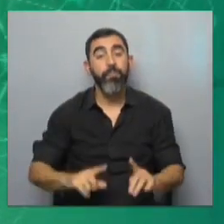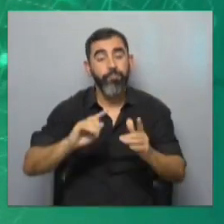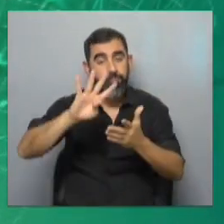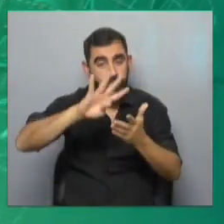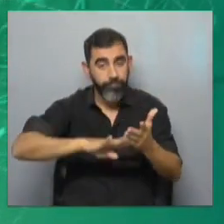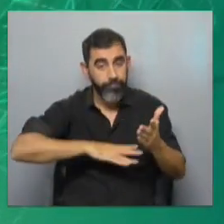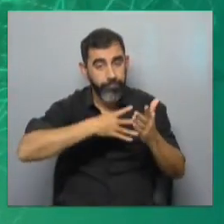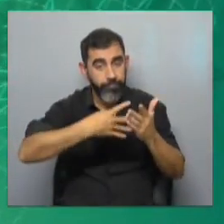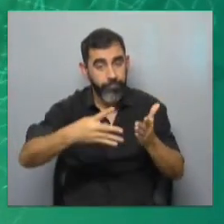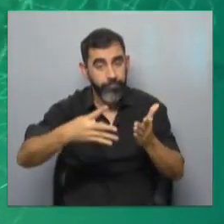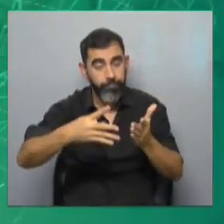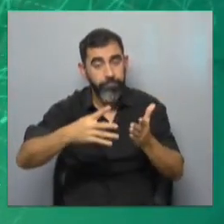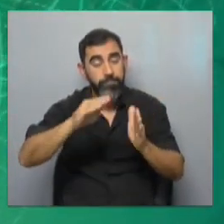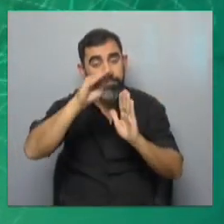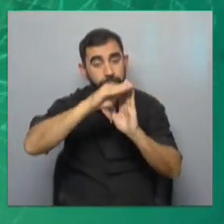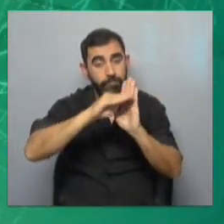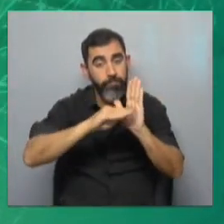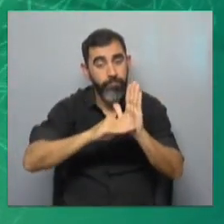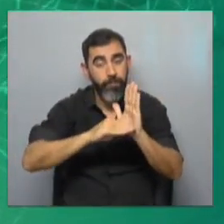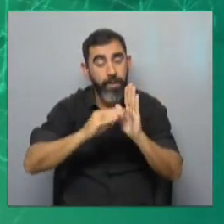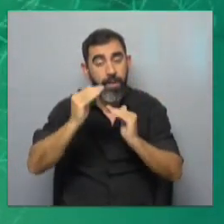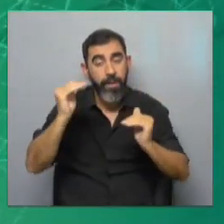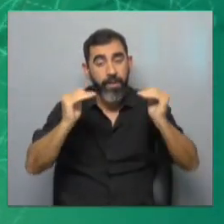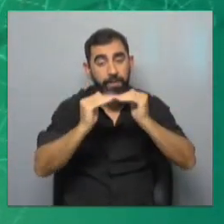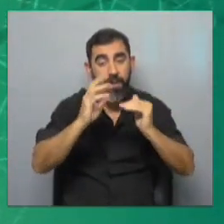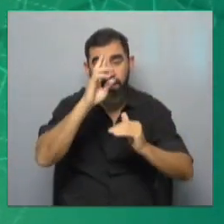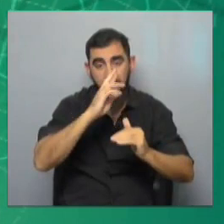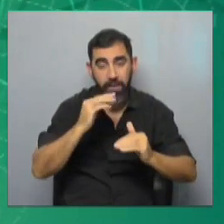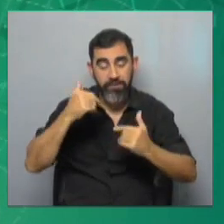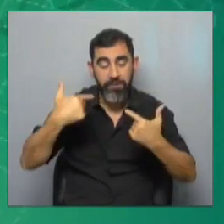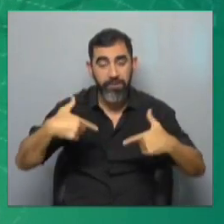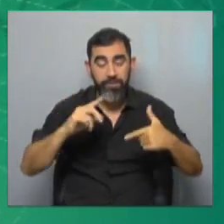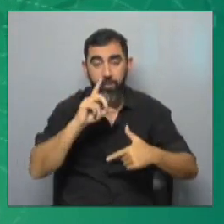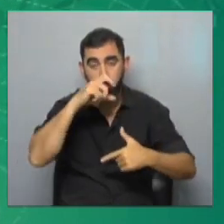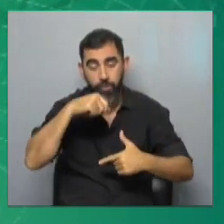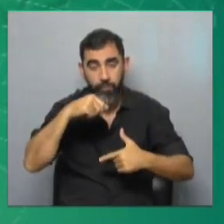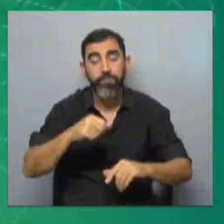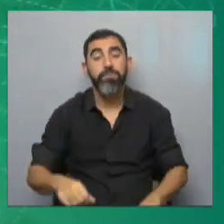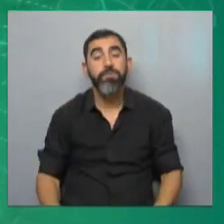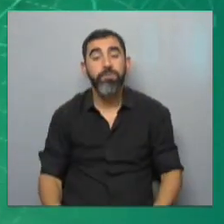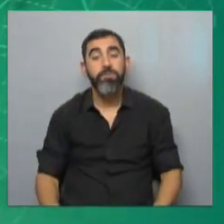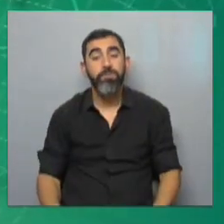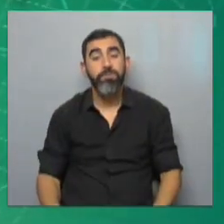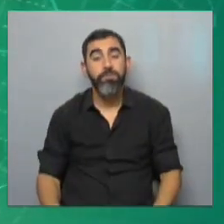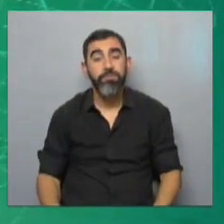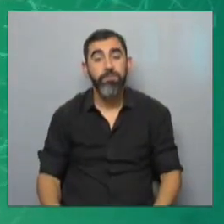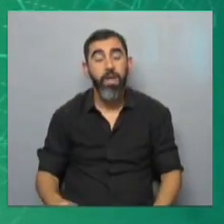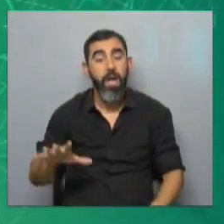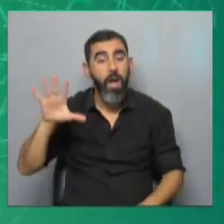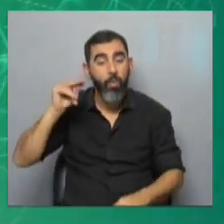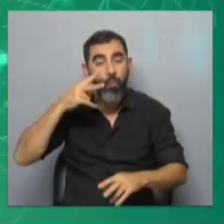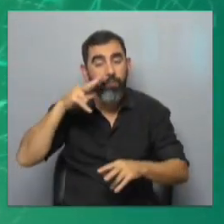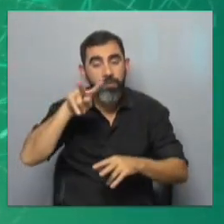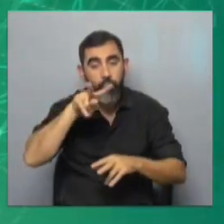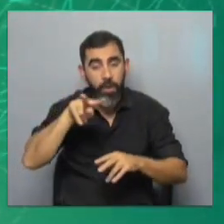calendario del programa de guía racial que se está haciendo desde la Intendencia de Montevideo, donde el audiovisual va a